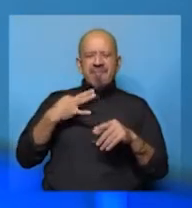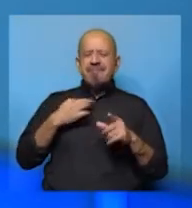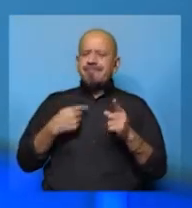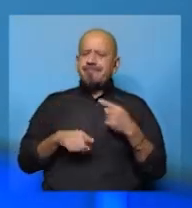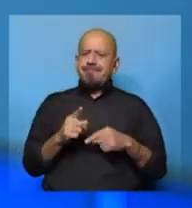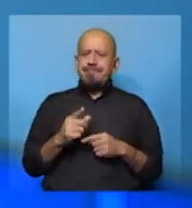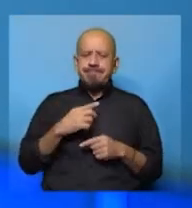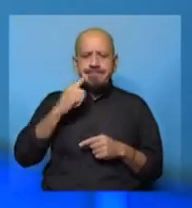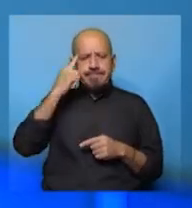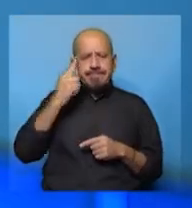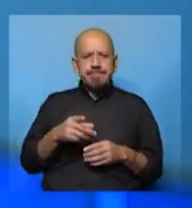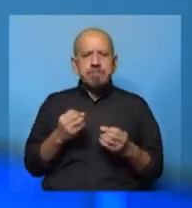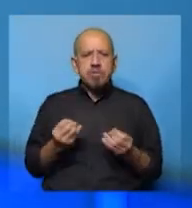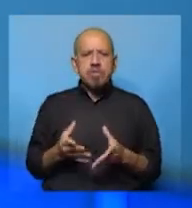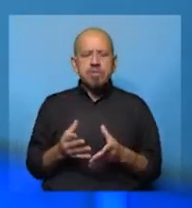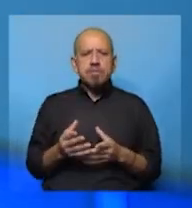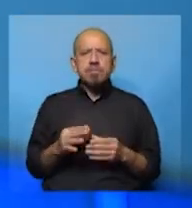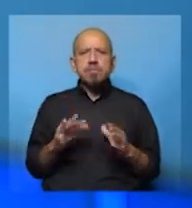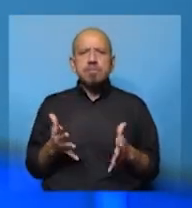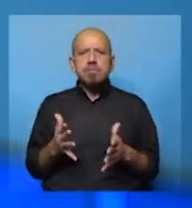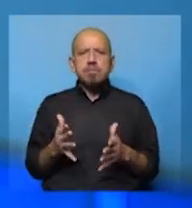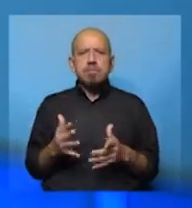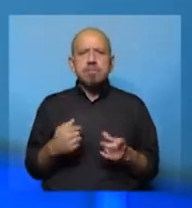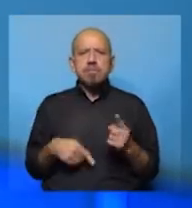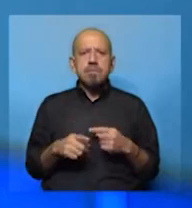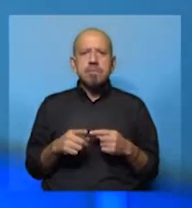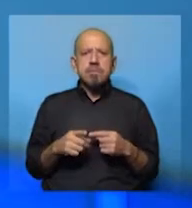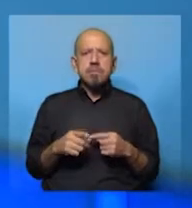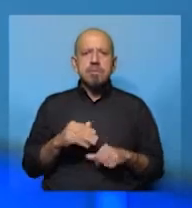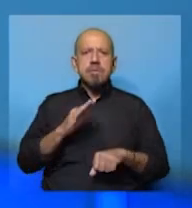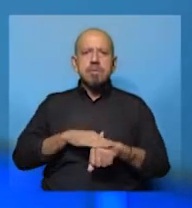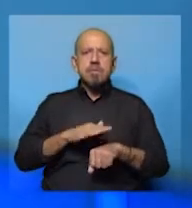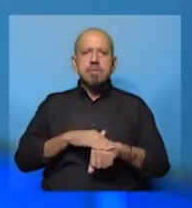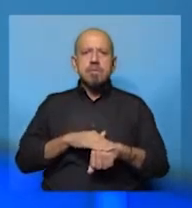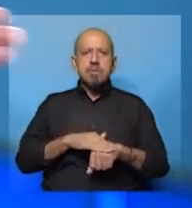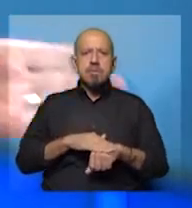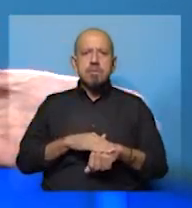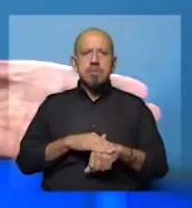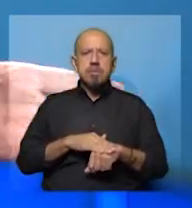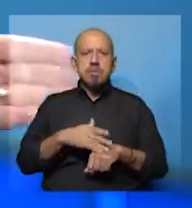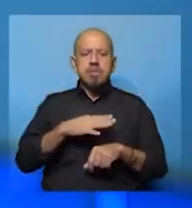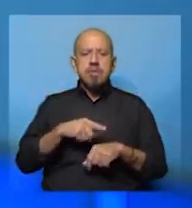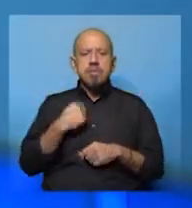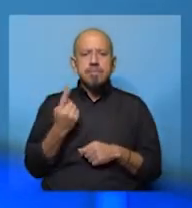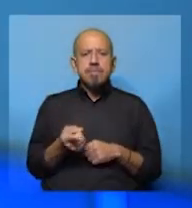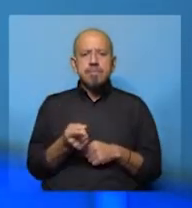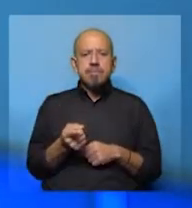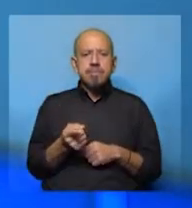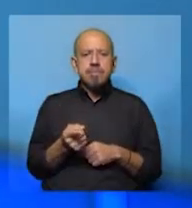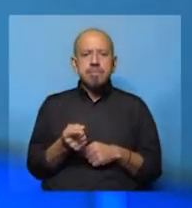entonces uno dice Bueno por qué Cuál es la parte de la abilidad que no se entiende y después hay otra